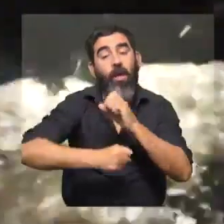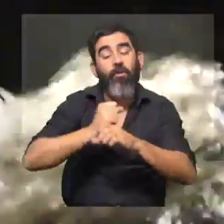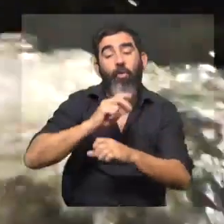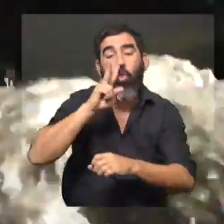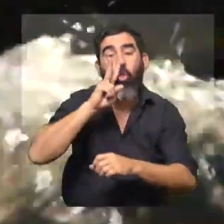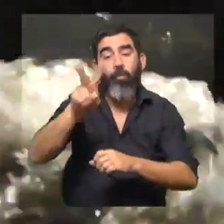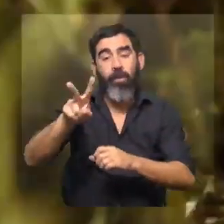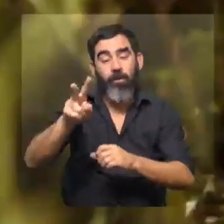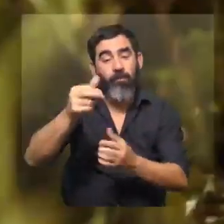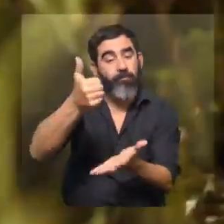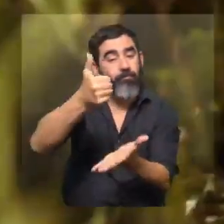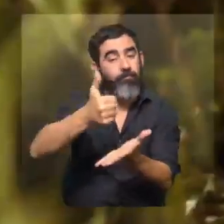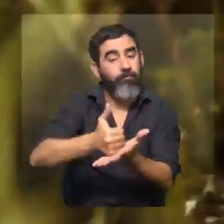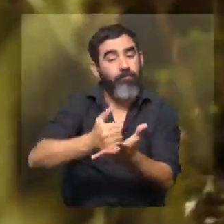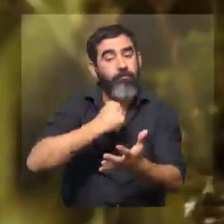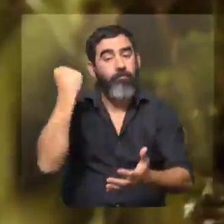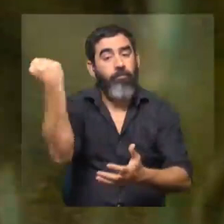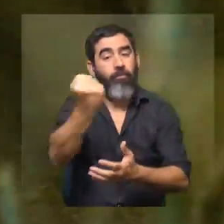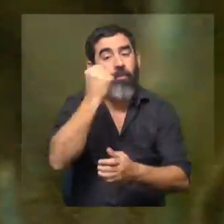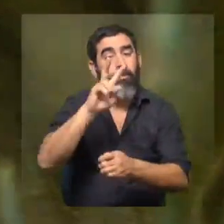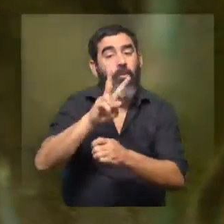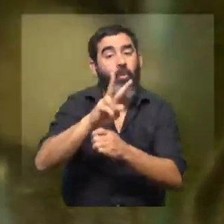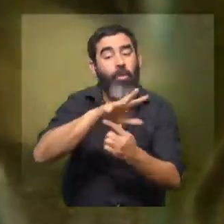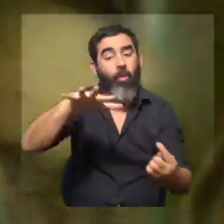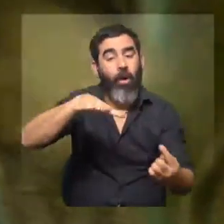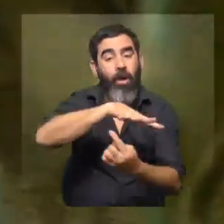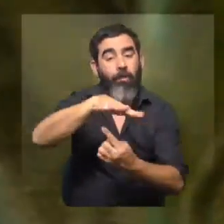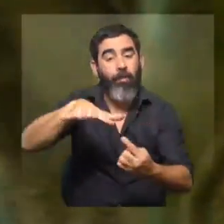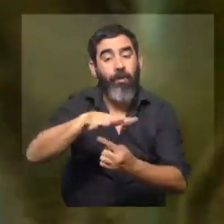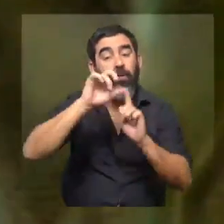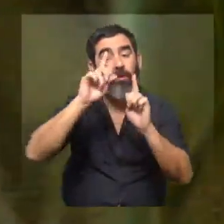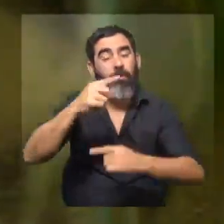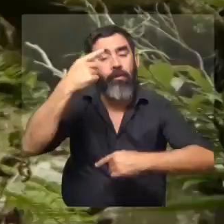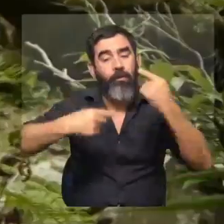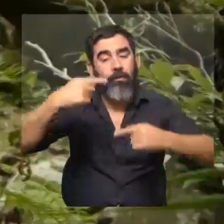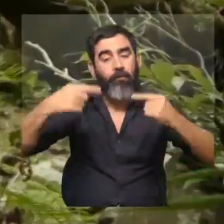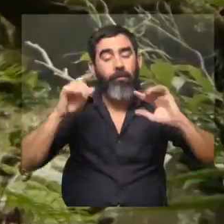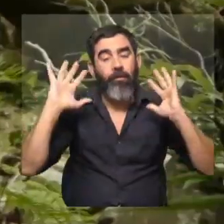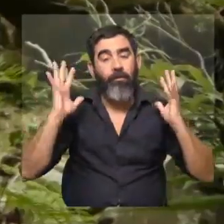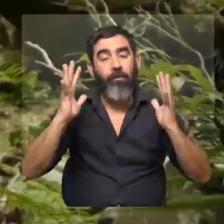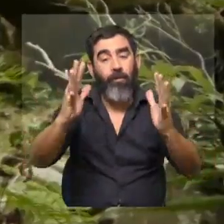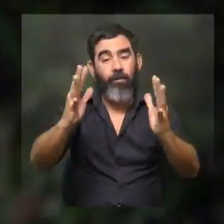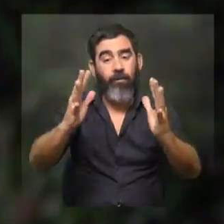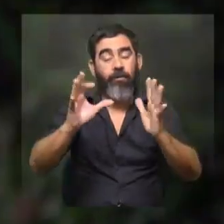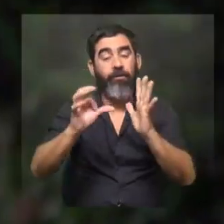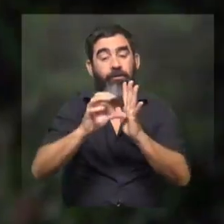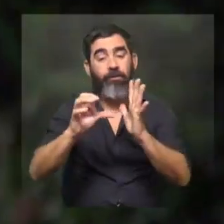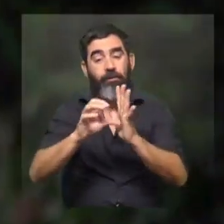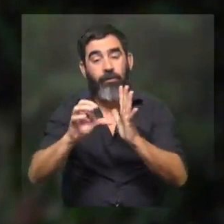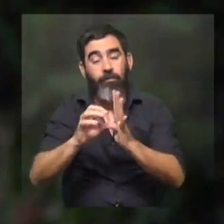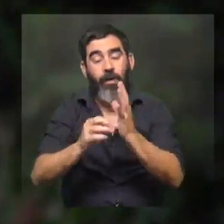se ha posicionado como una herramienta para el cuidado del ambiente, en particular de la diversidad de paisajes,